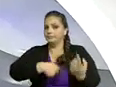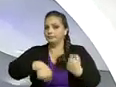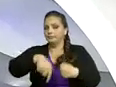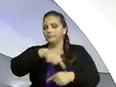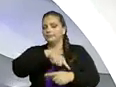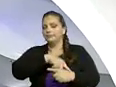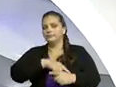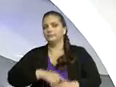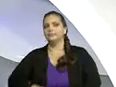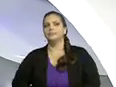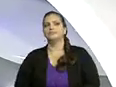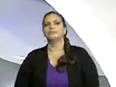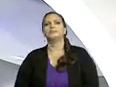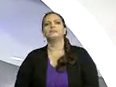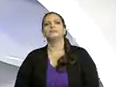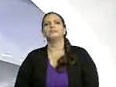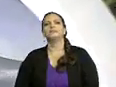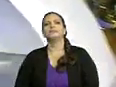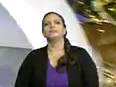volvemos en breves instantes.